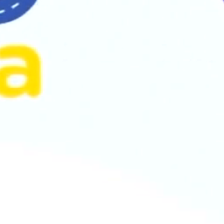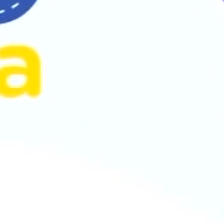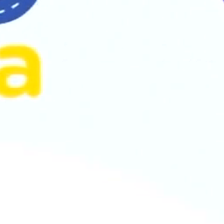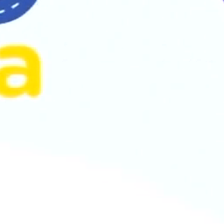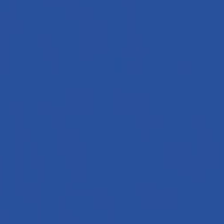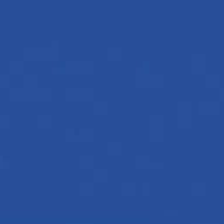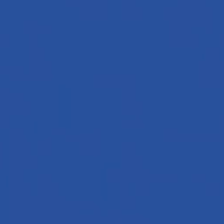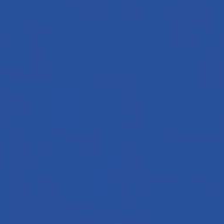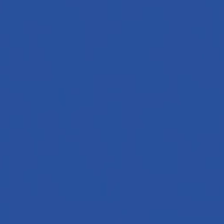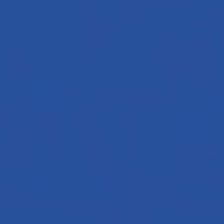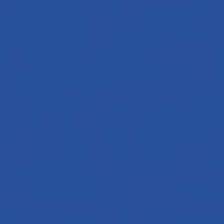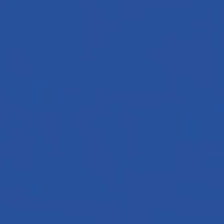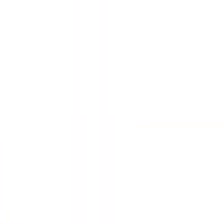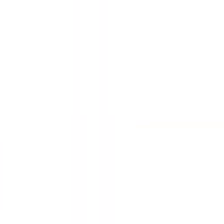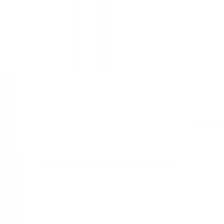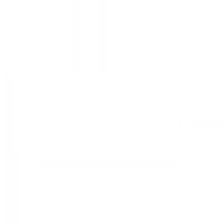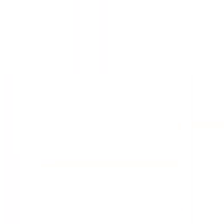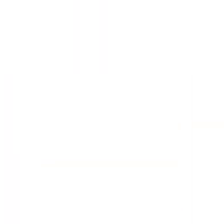casa.